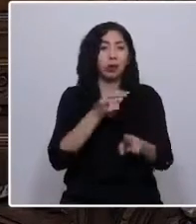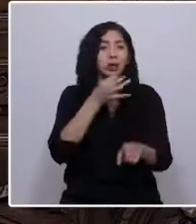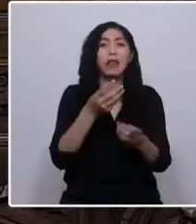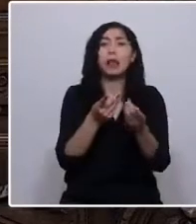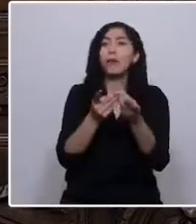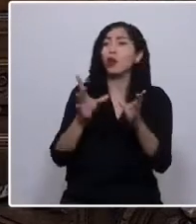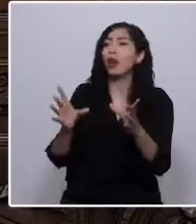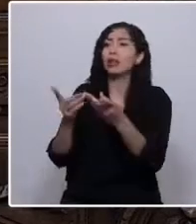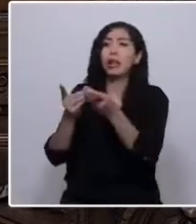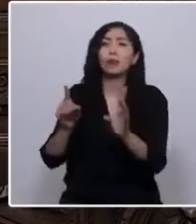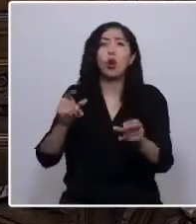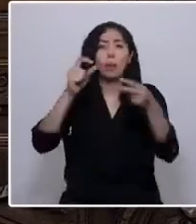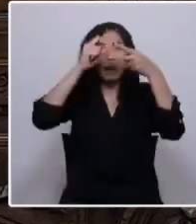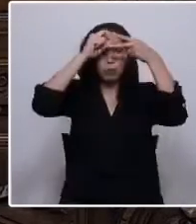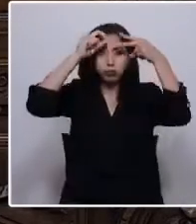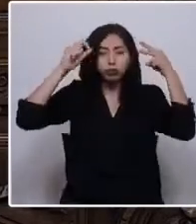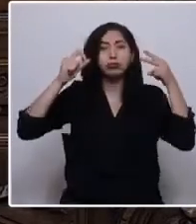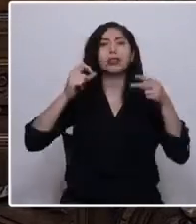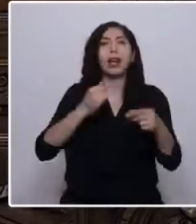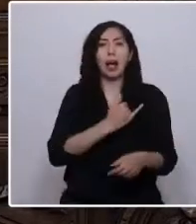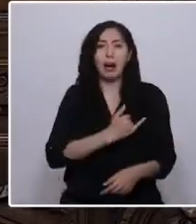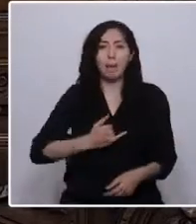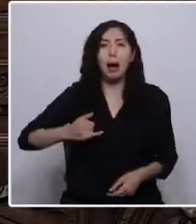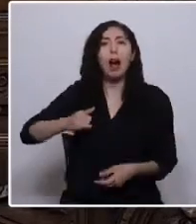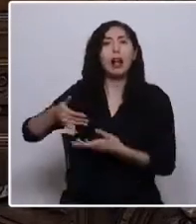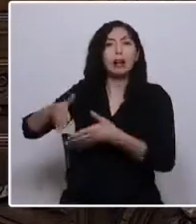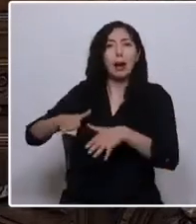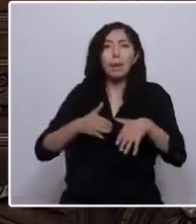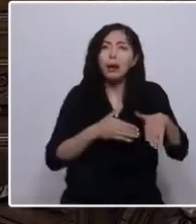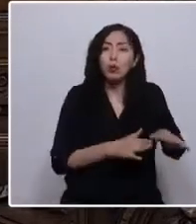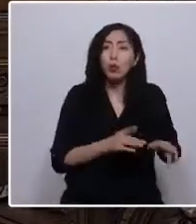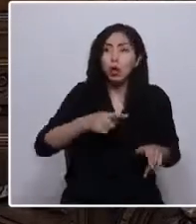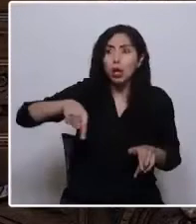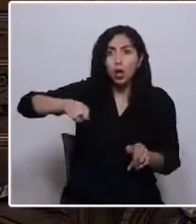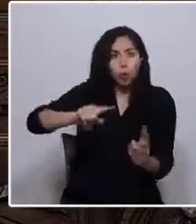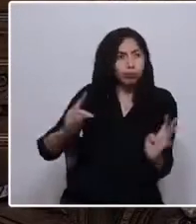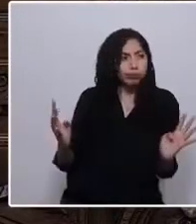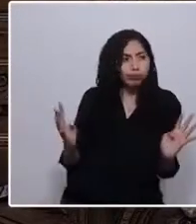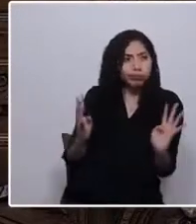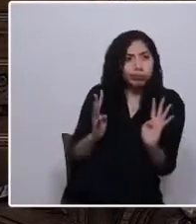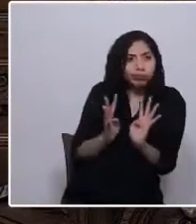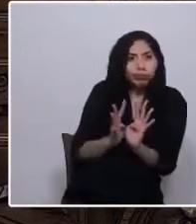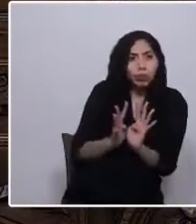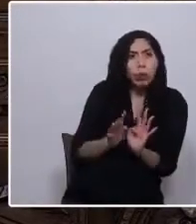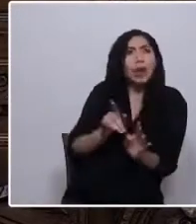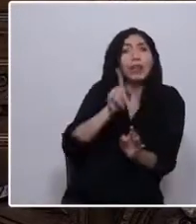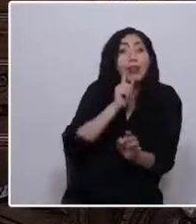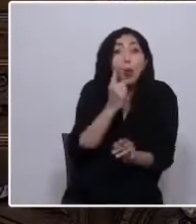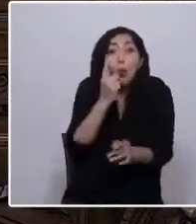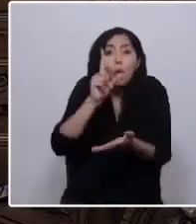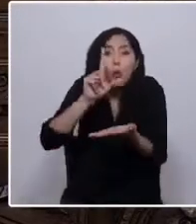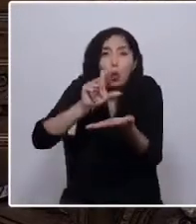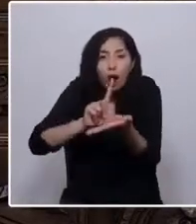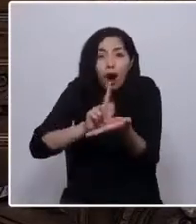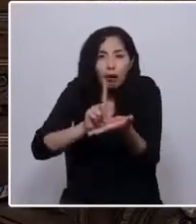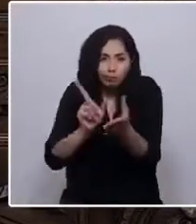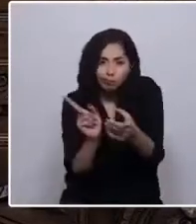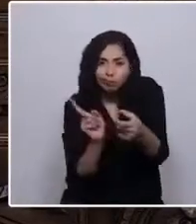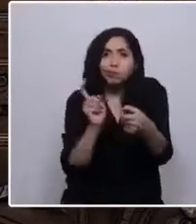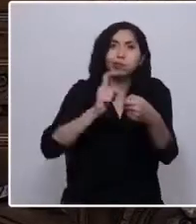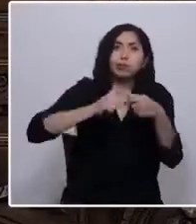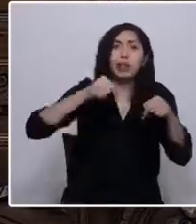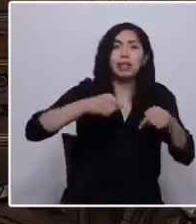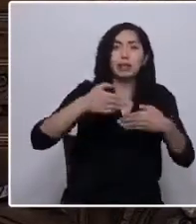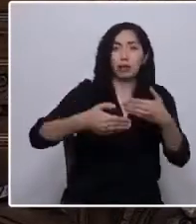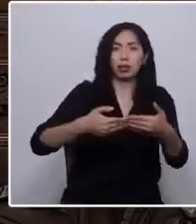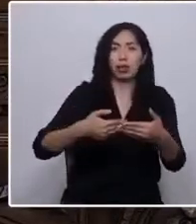mapuches, aymaras, rapanui, se juntaron para tener un lugar en ese proceso.